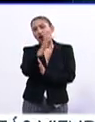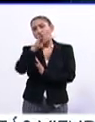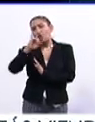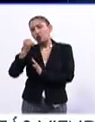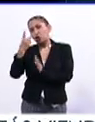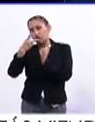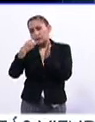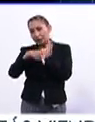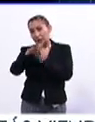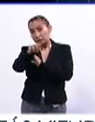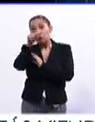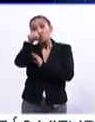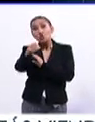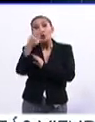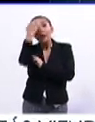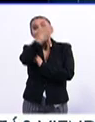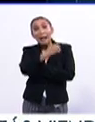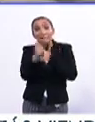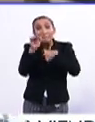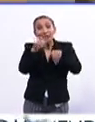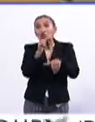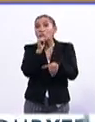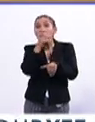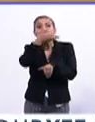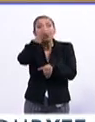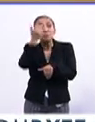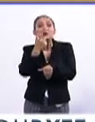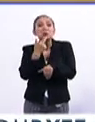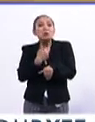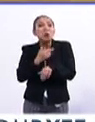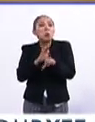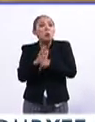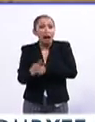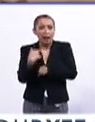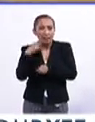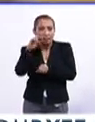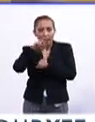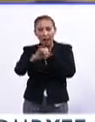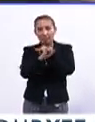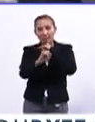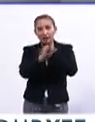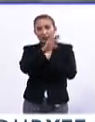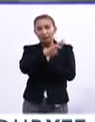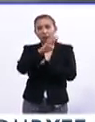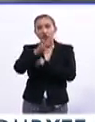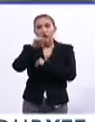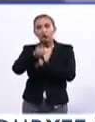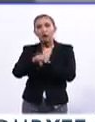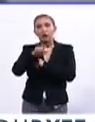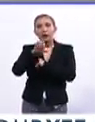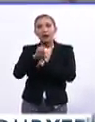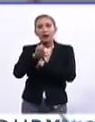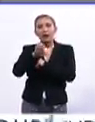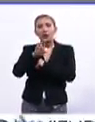2019 si usted realizó su examen y aún no sabe cómo le fue pues bien ingrese a la página